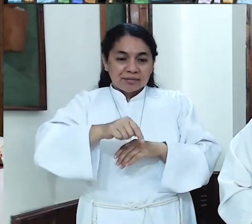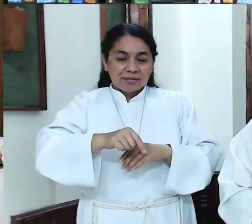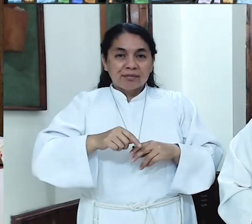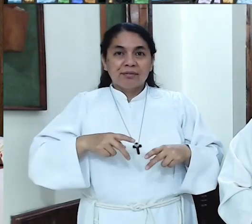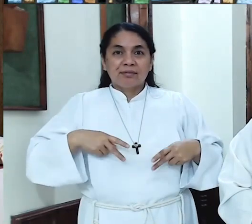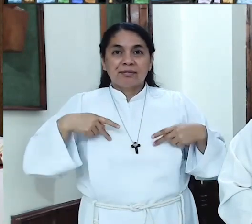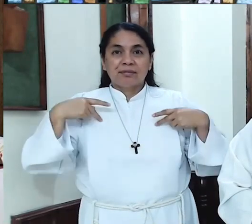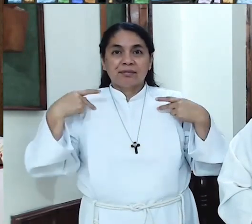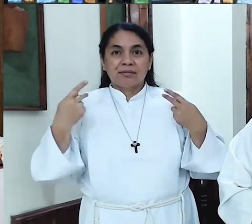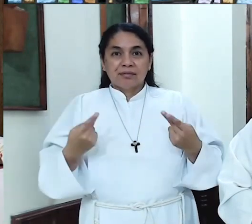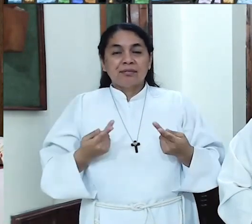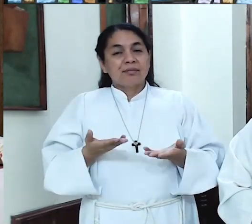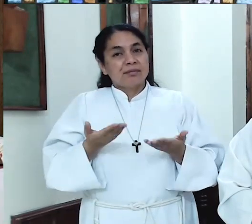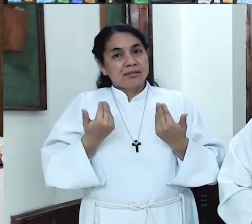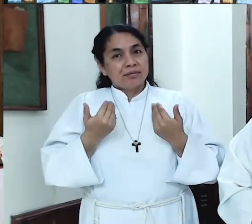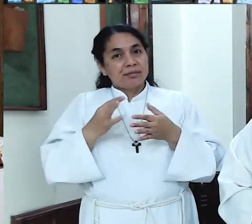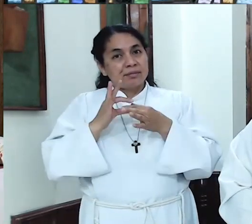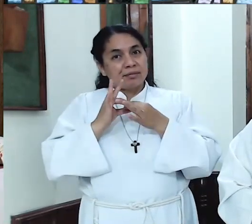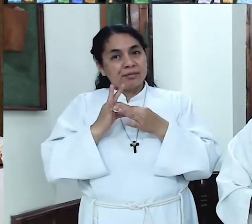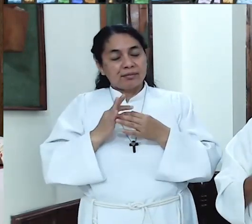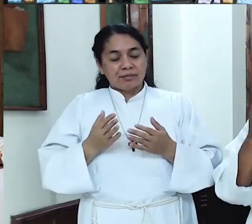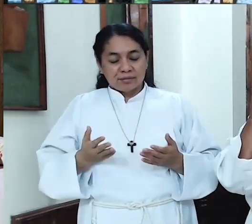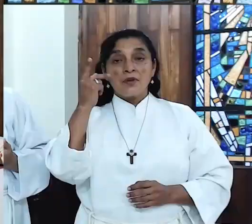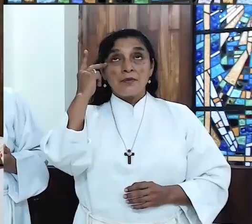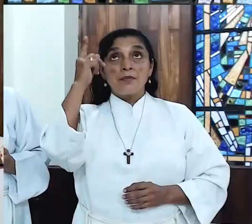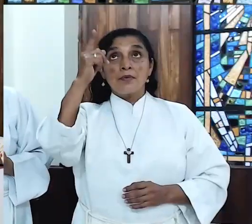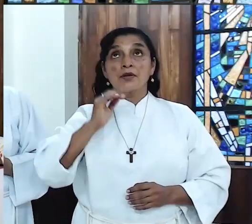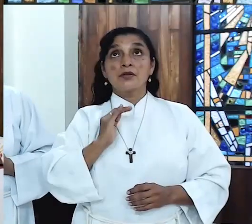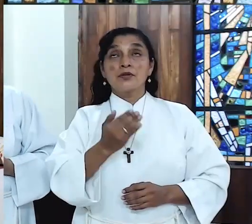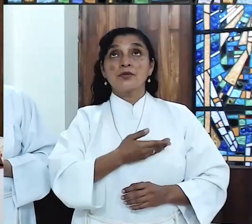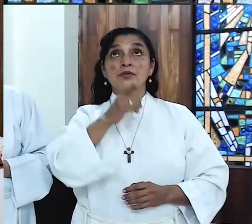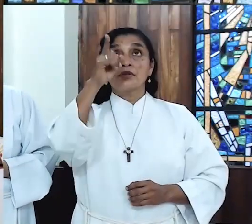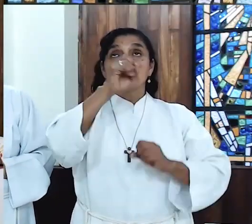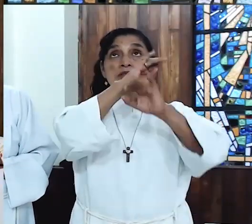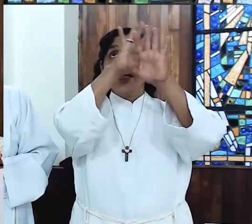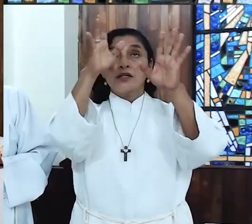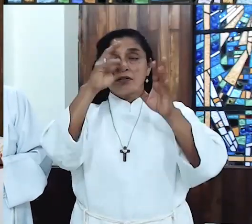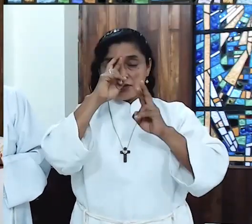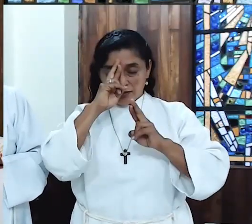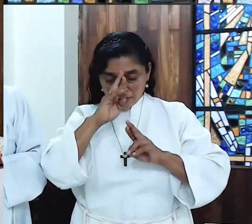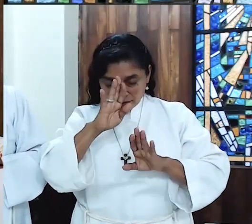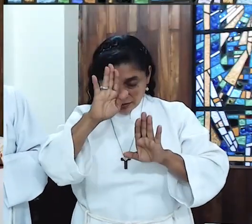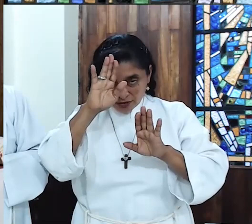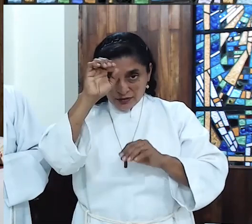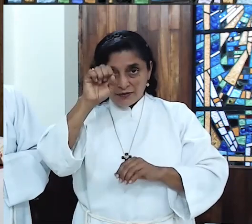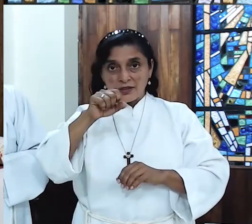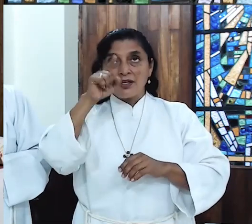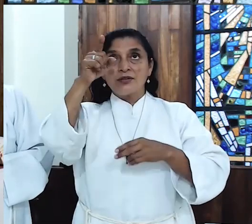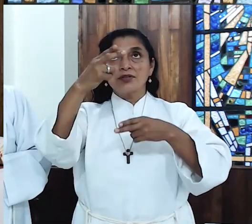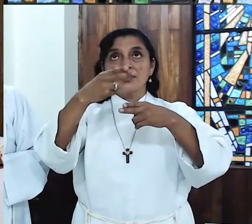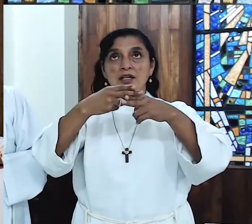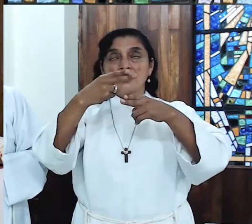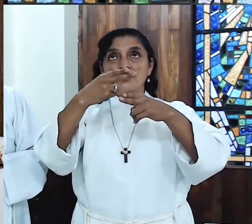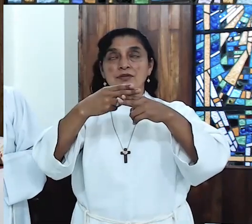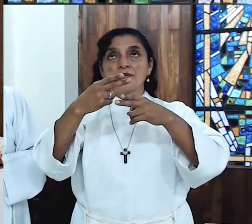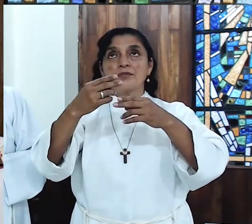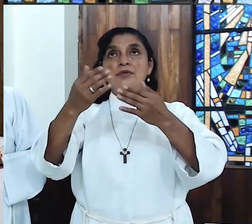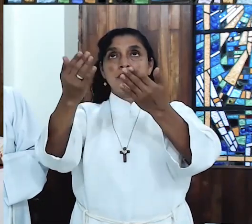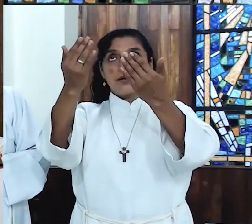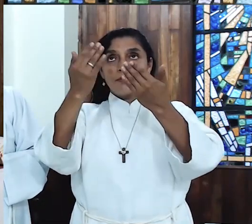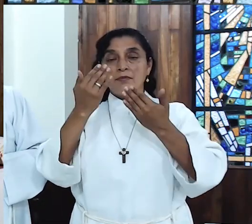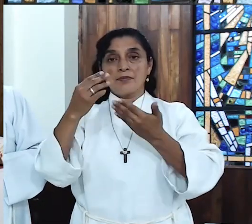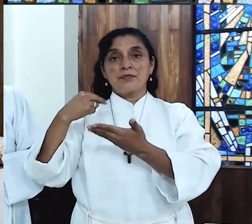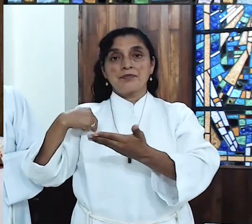existencia. Digamos juntos, Padre nuestro que estás en el cielo, santificado sea tu